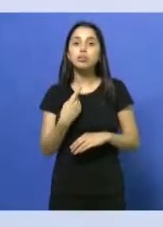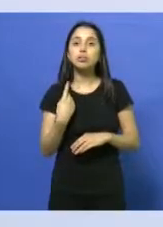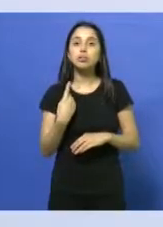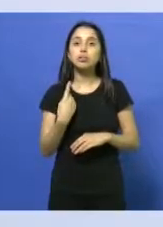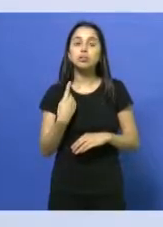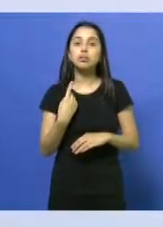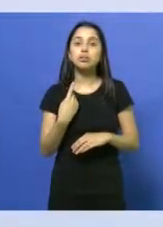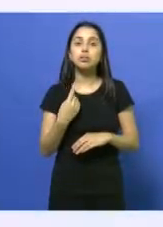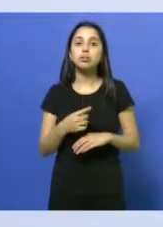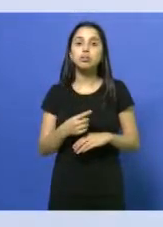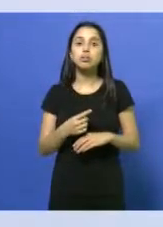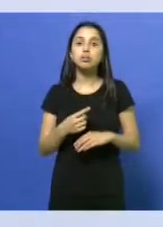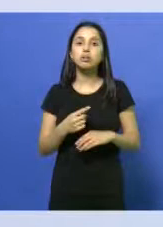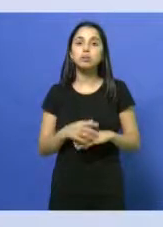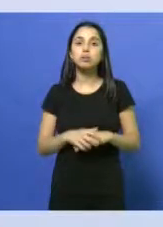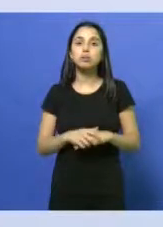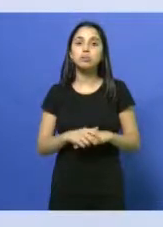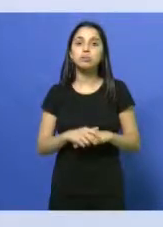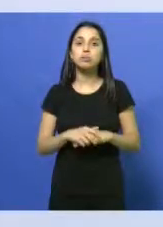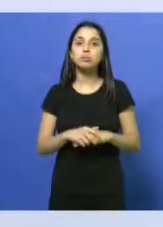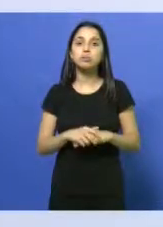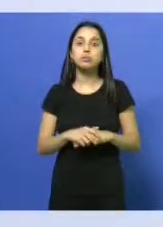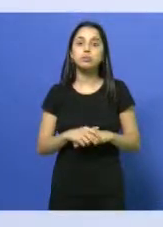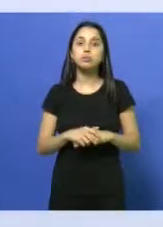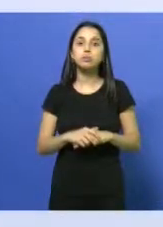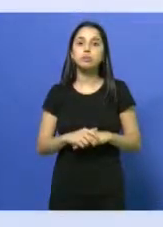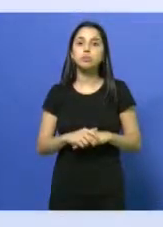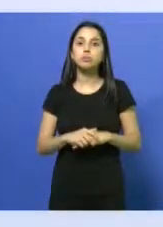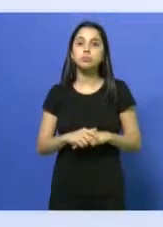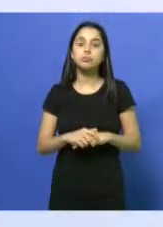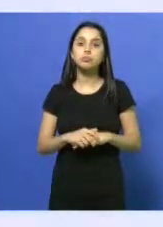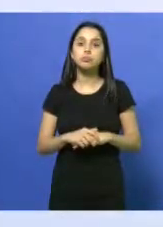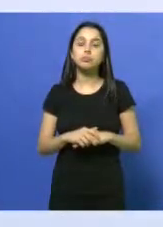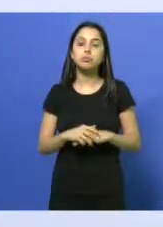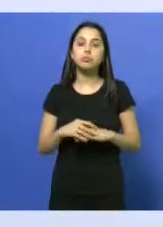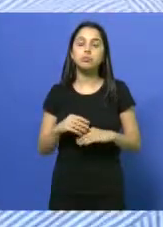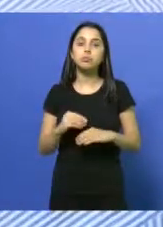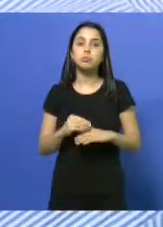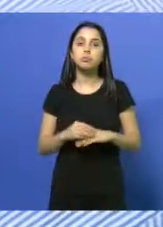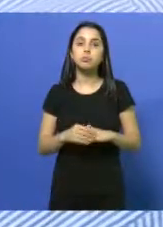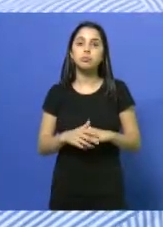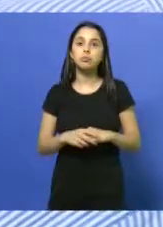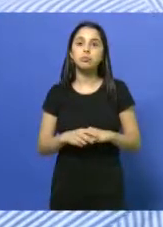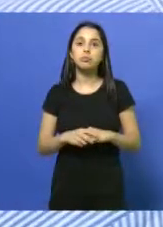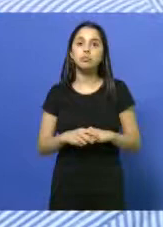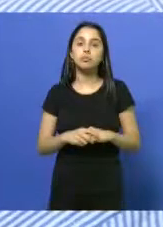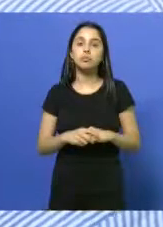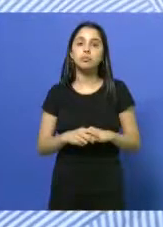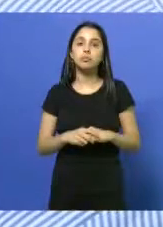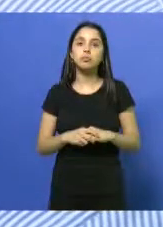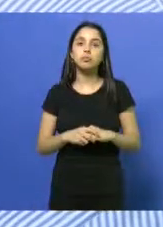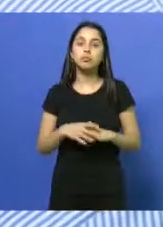días. Tenemos aranceles en su mayoría que no ponemos nosotros, es el precio o nos impone el